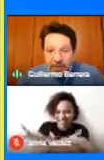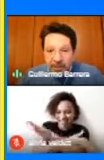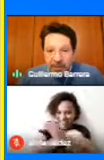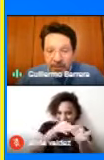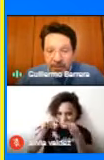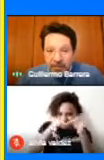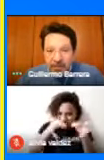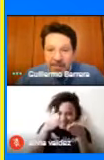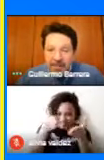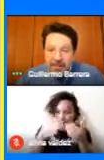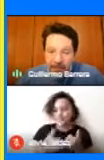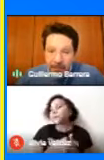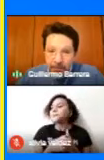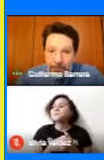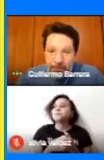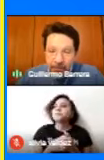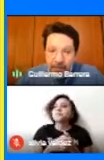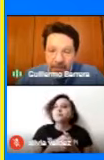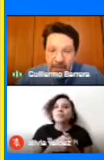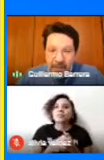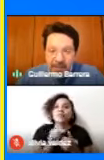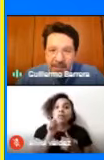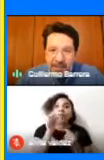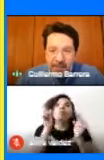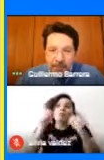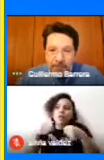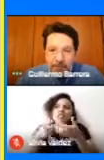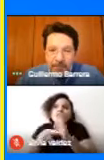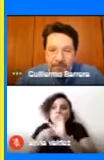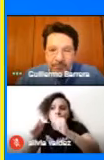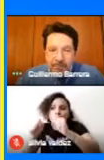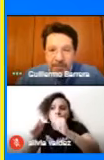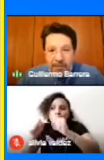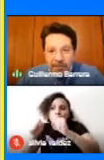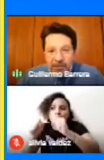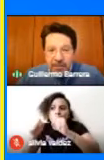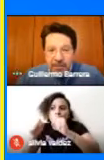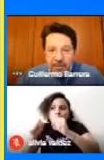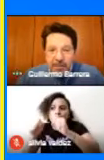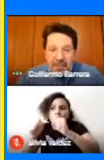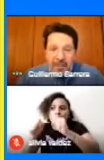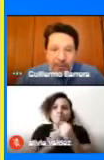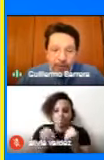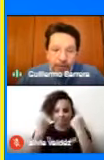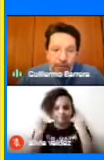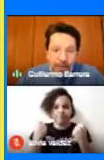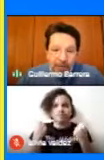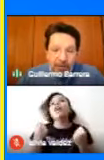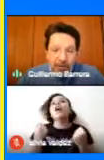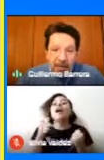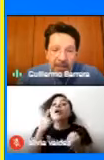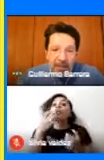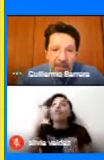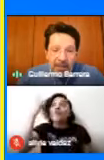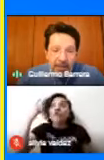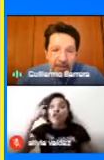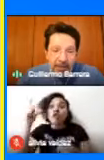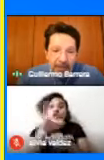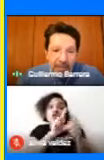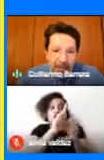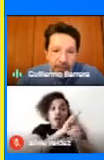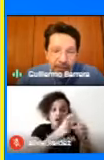diapositiva anterior, sean posible fortalecerse. Y entonces, en un gobierno local,